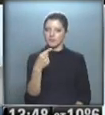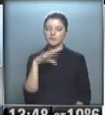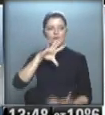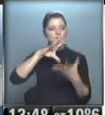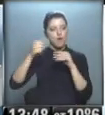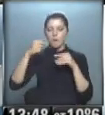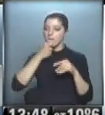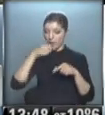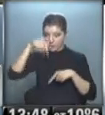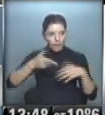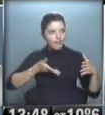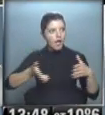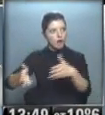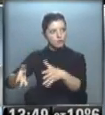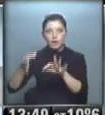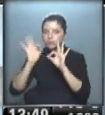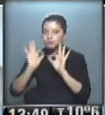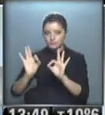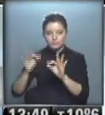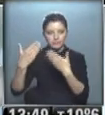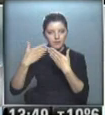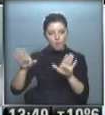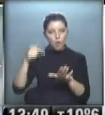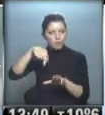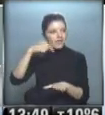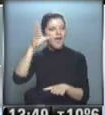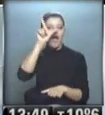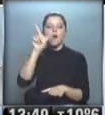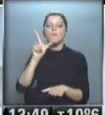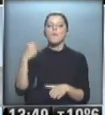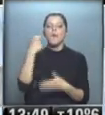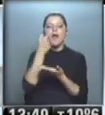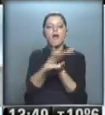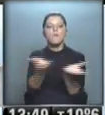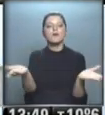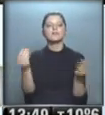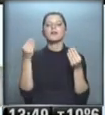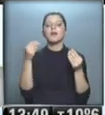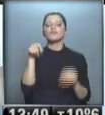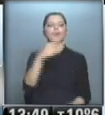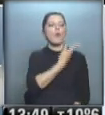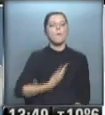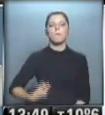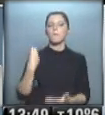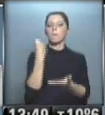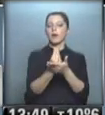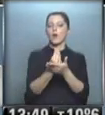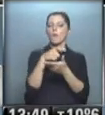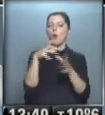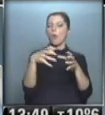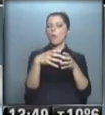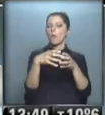esta ruta está diciendo a la República Argentina que no gobierna para una